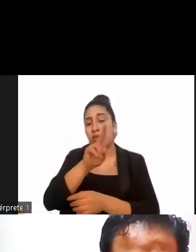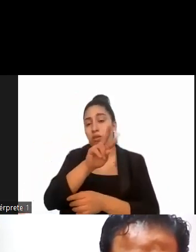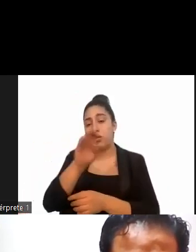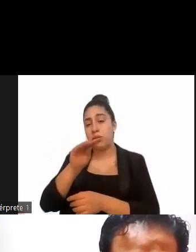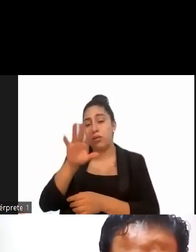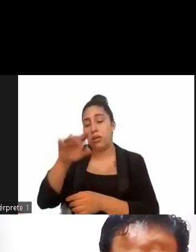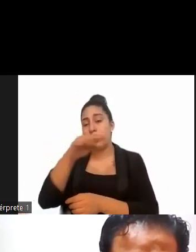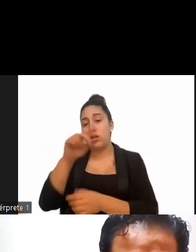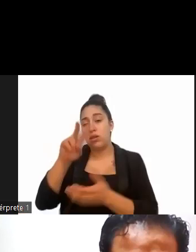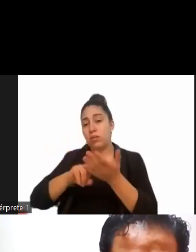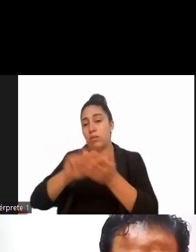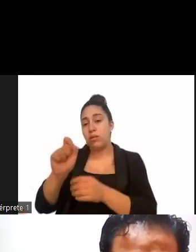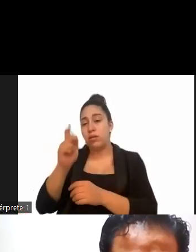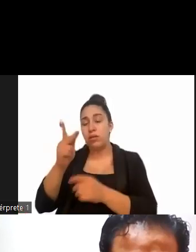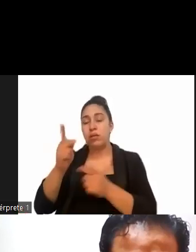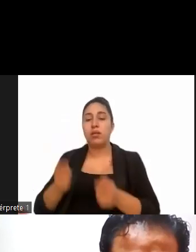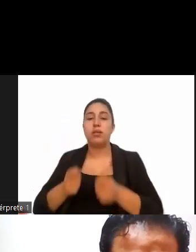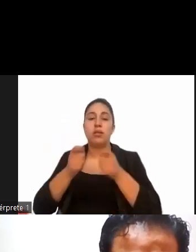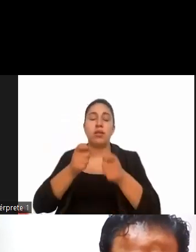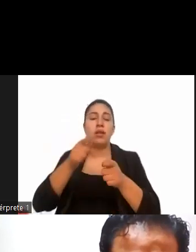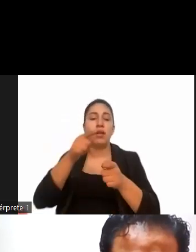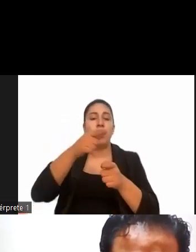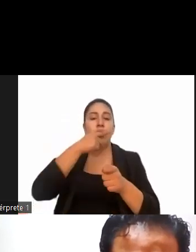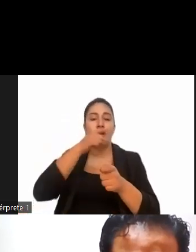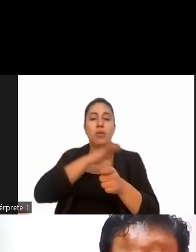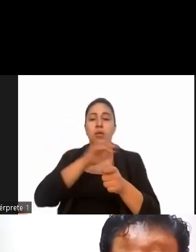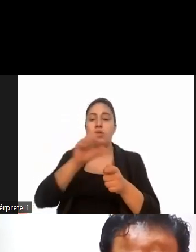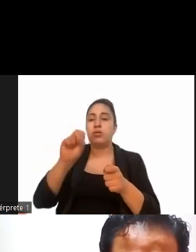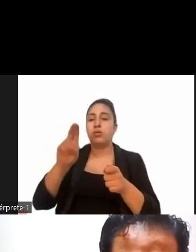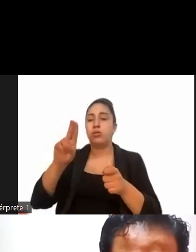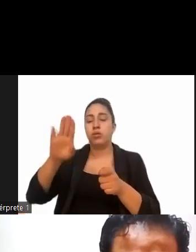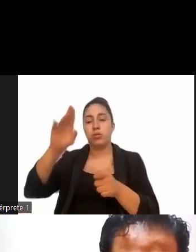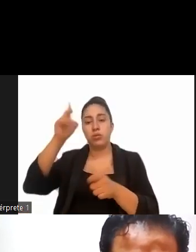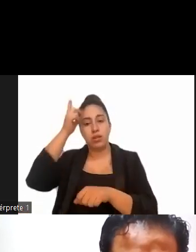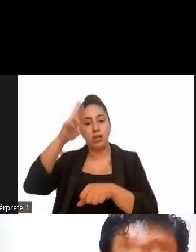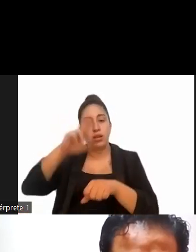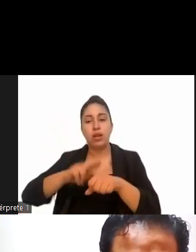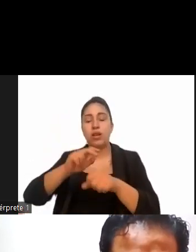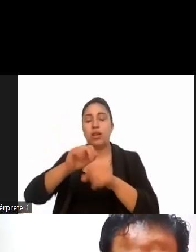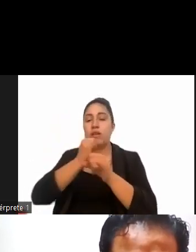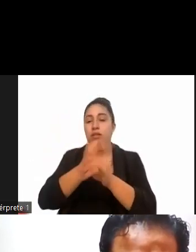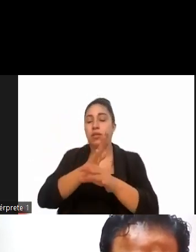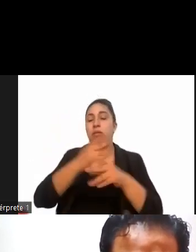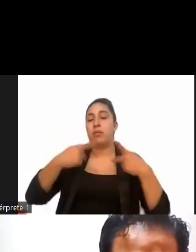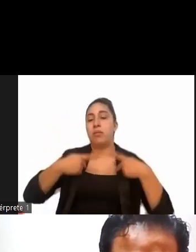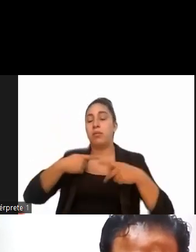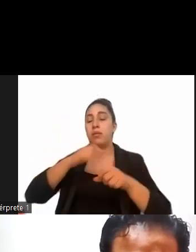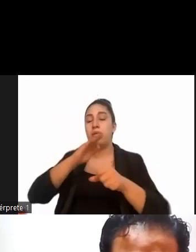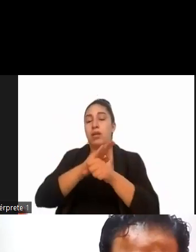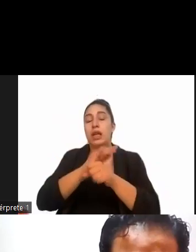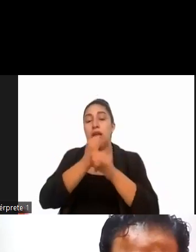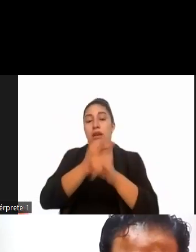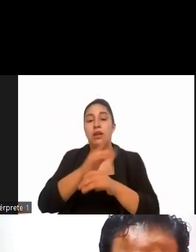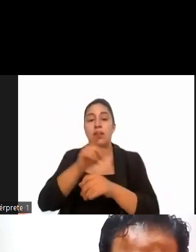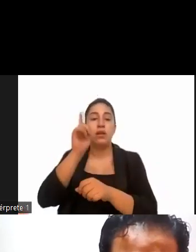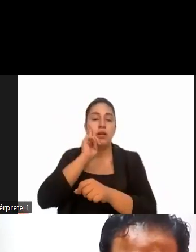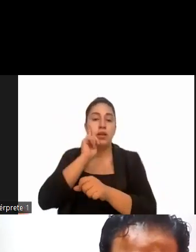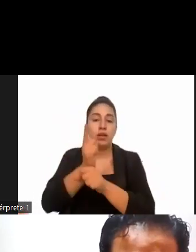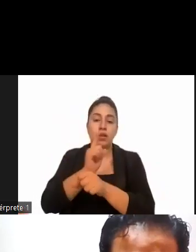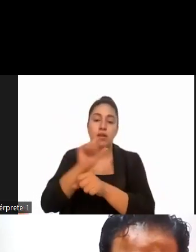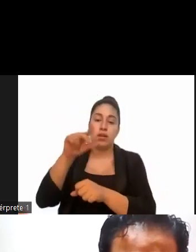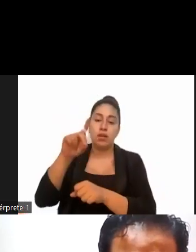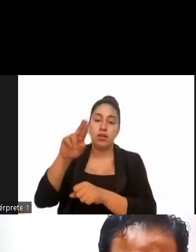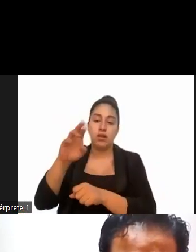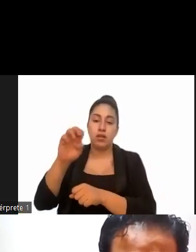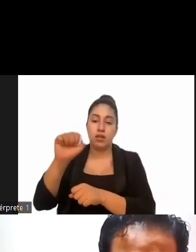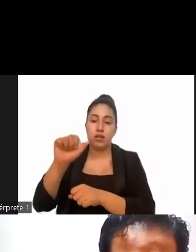295/22, se concede el uso de la palabra a la subdirectora de acceso a la información y protección de datos personales de este órgano legislativo, la licenciada Antonia Alvarado